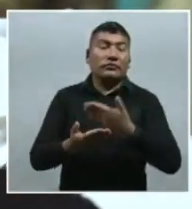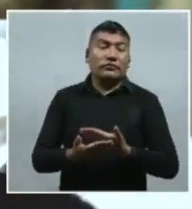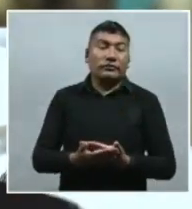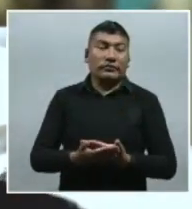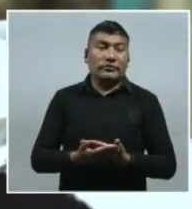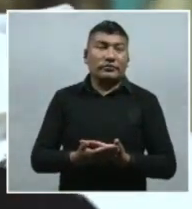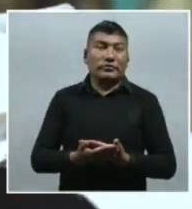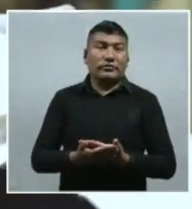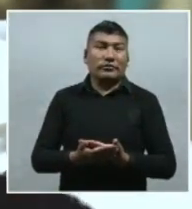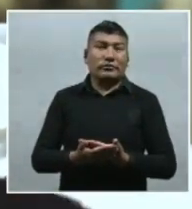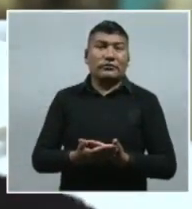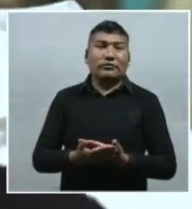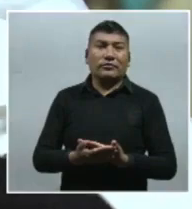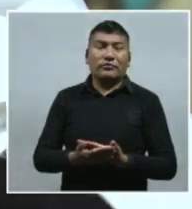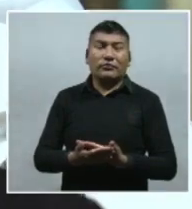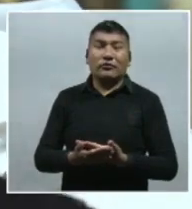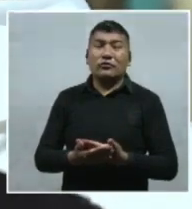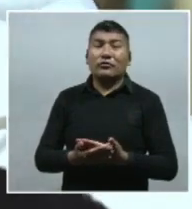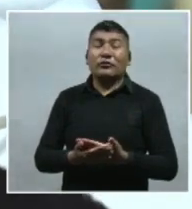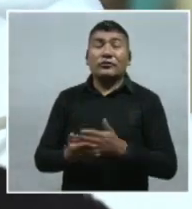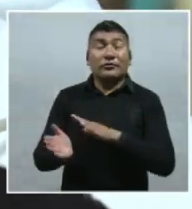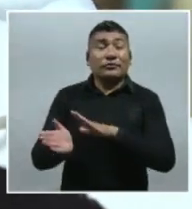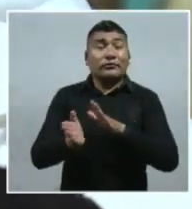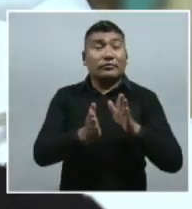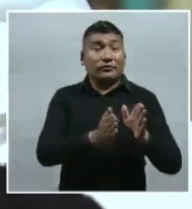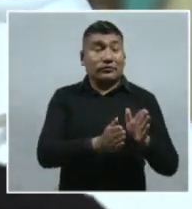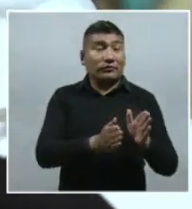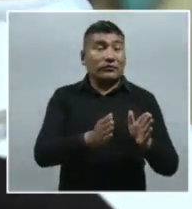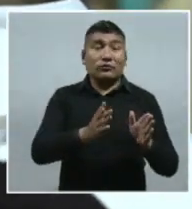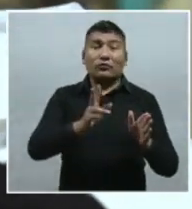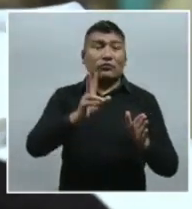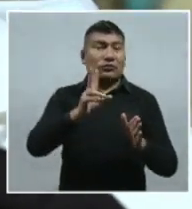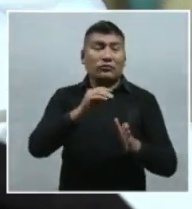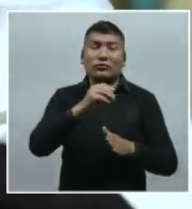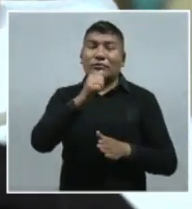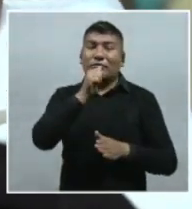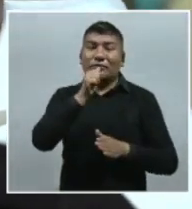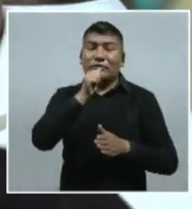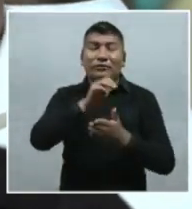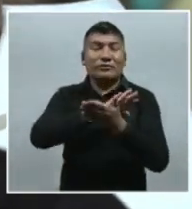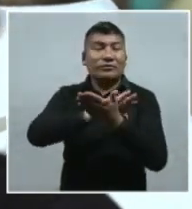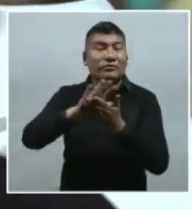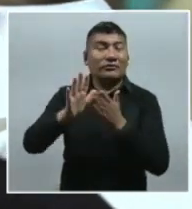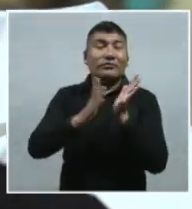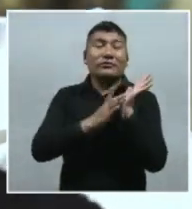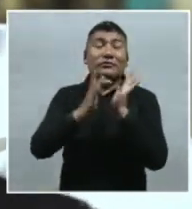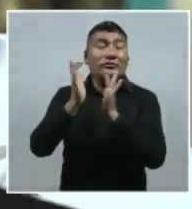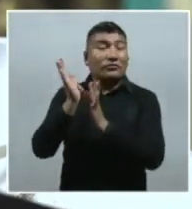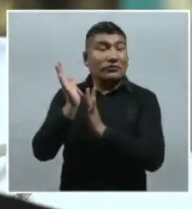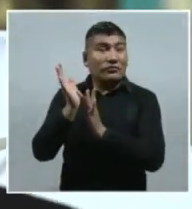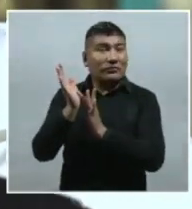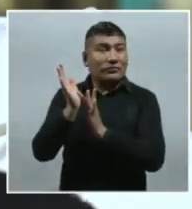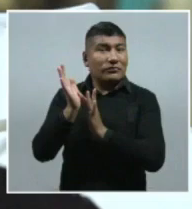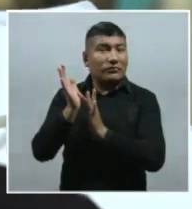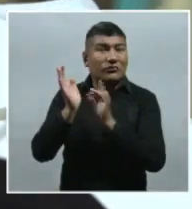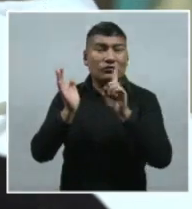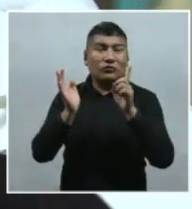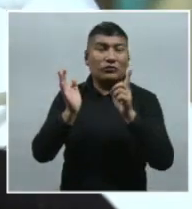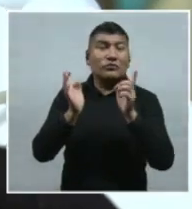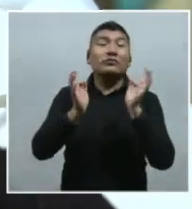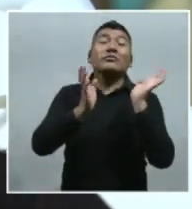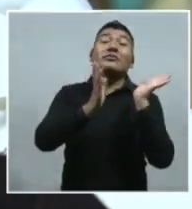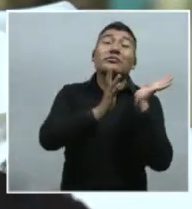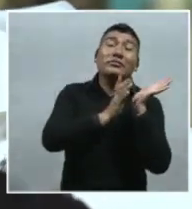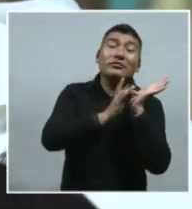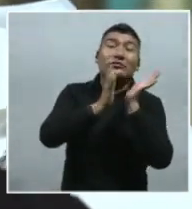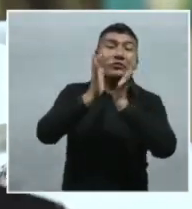Dicho de otro modo no fue el agua que purificó a Jesús sino que fue Jesús